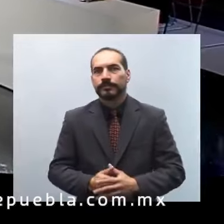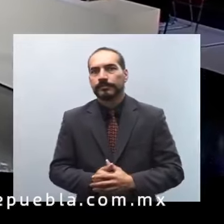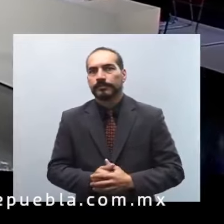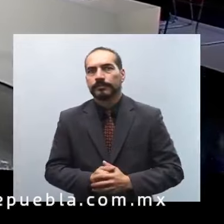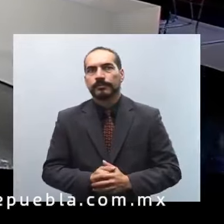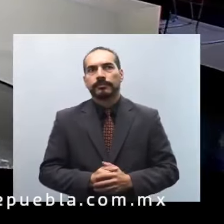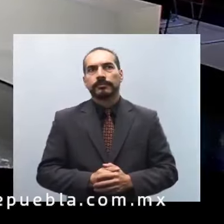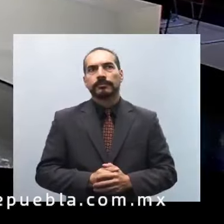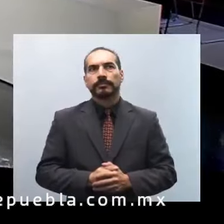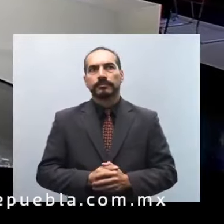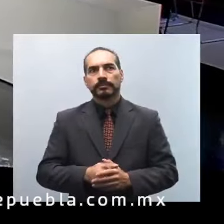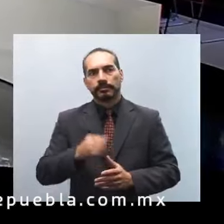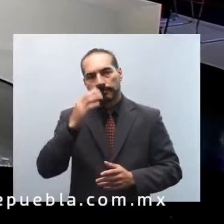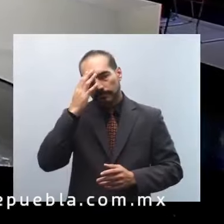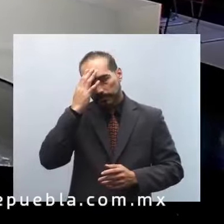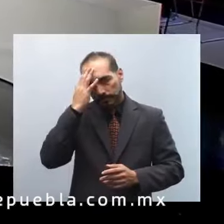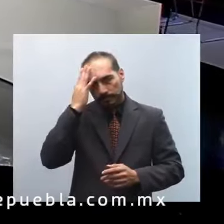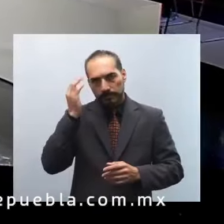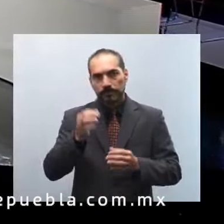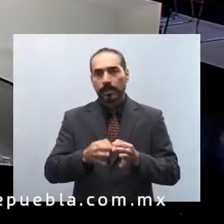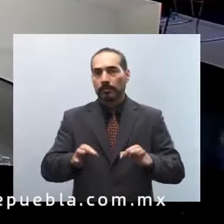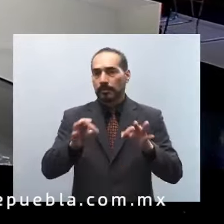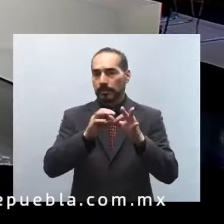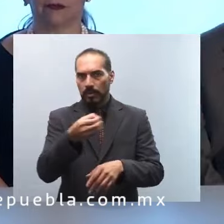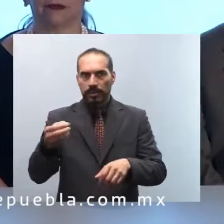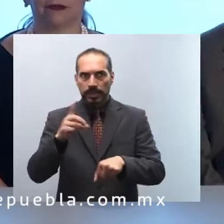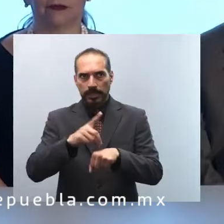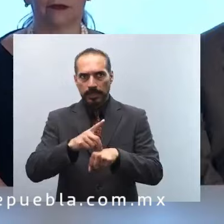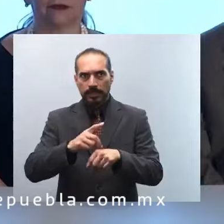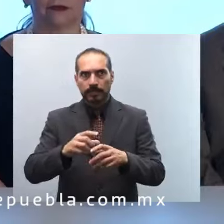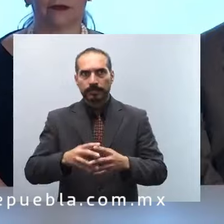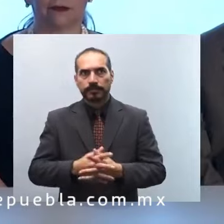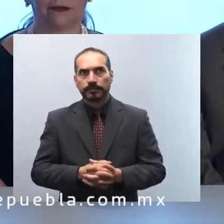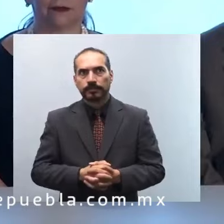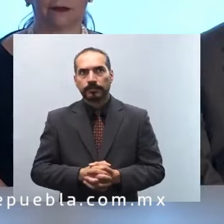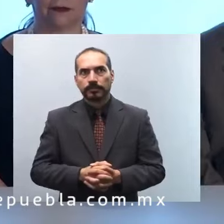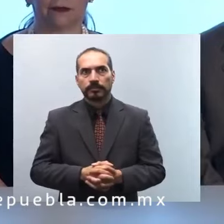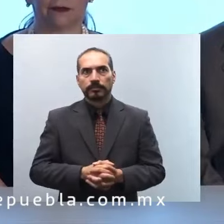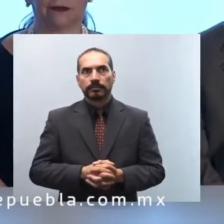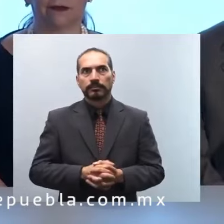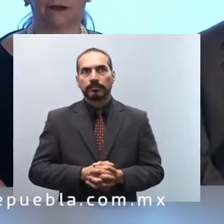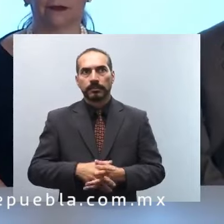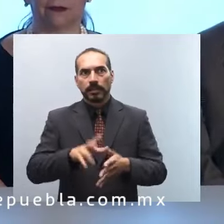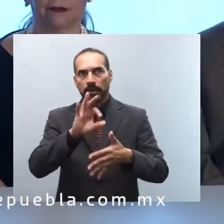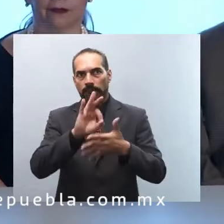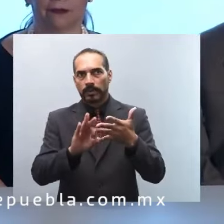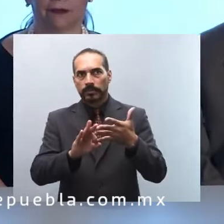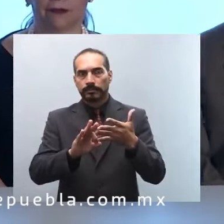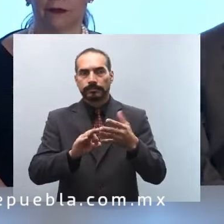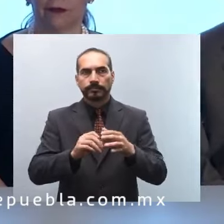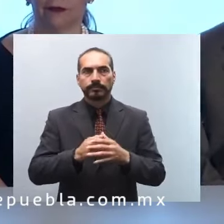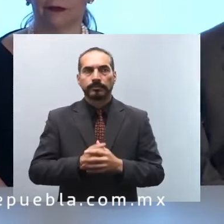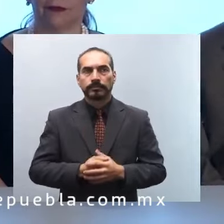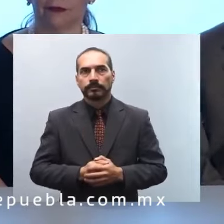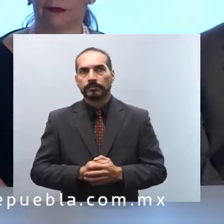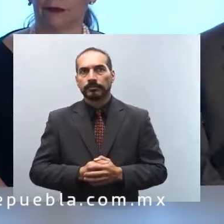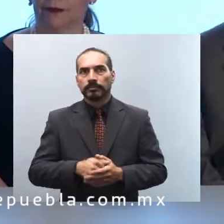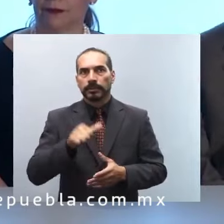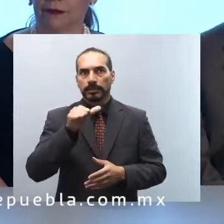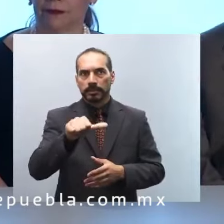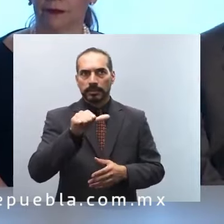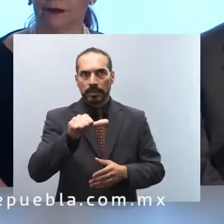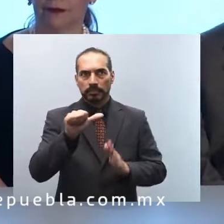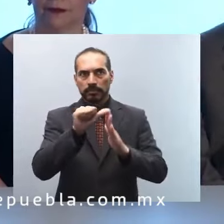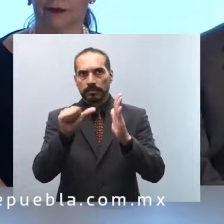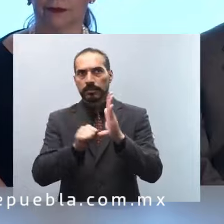abastecimiento y saneamiento de agua potable de la ciudad. Chedraui Budip también apuesta por un gobierno moderno e inclusivo, con